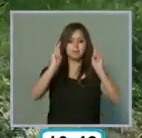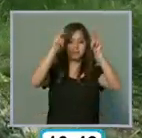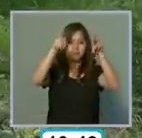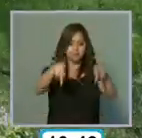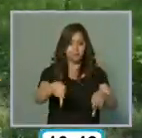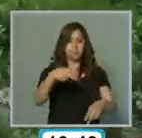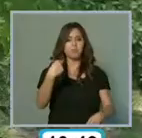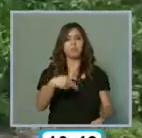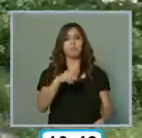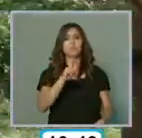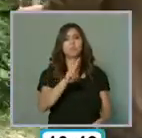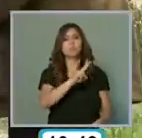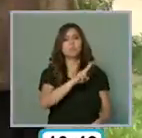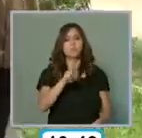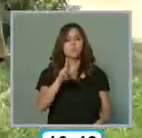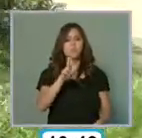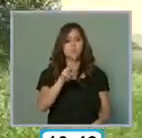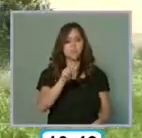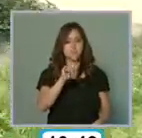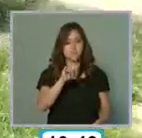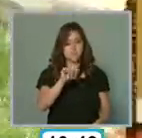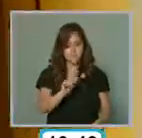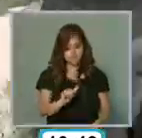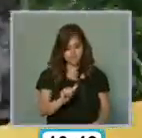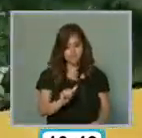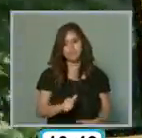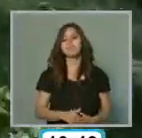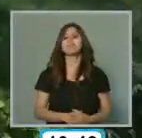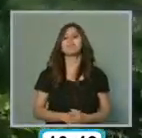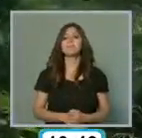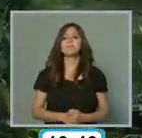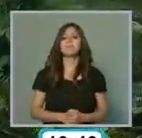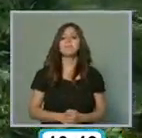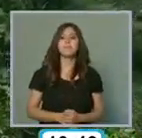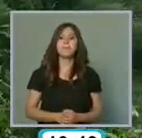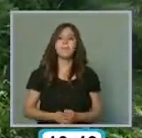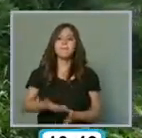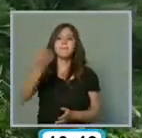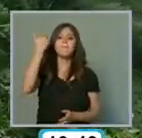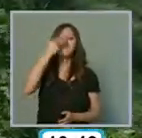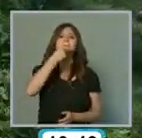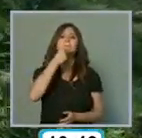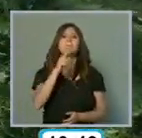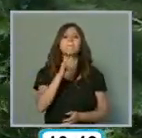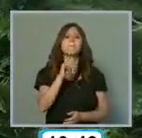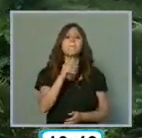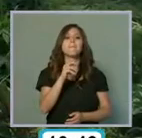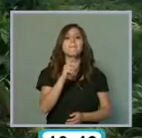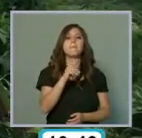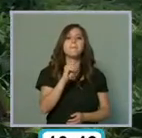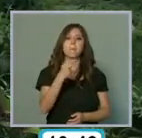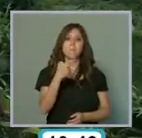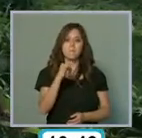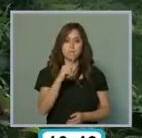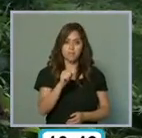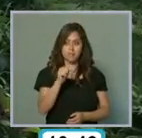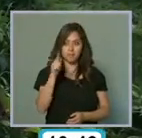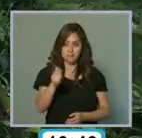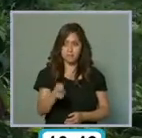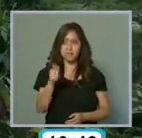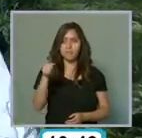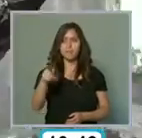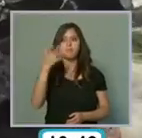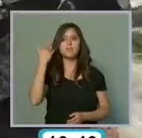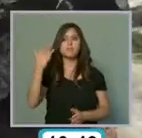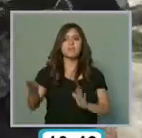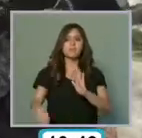puente de Urrutia. O sea, que era compadre del Chacal, el Victoriano Huerta, doctor. Así es. Esto lo manda a